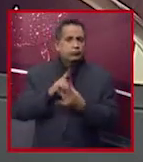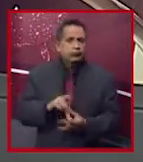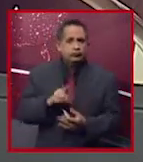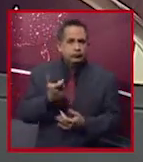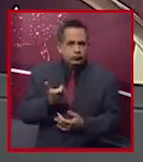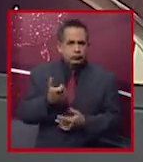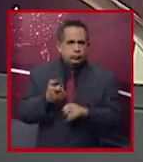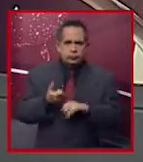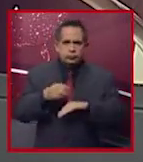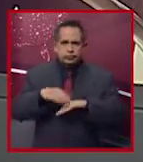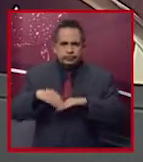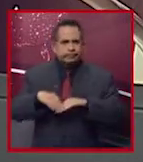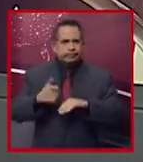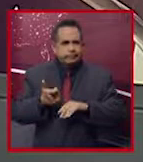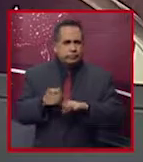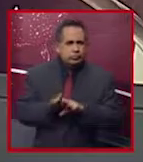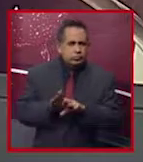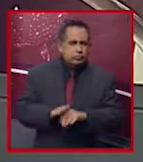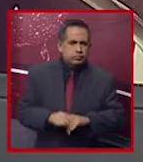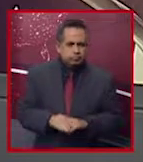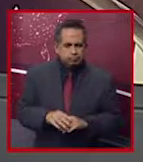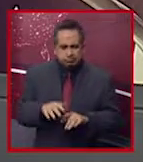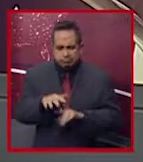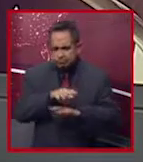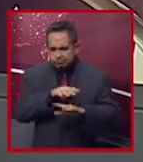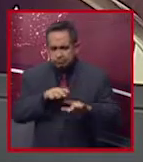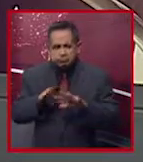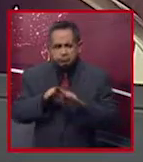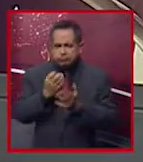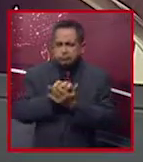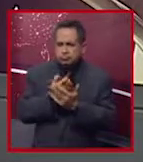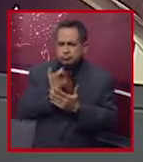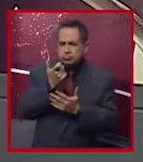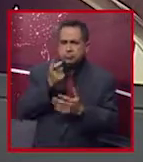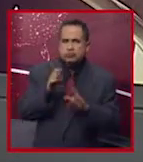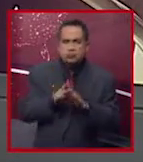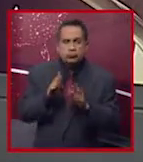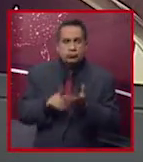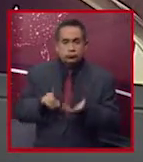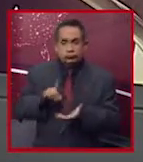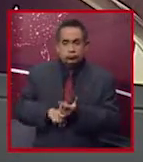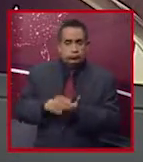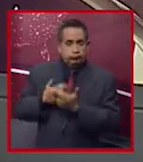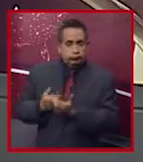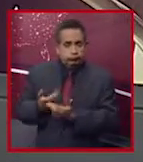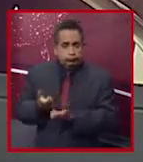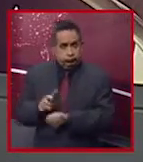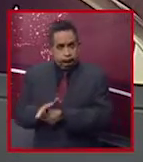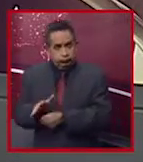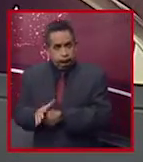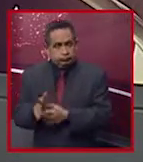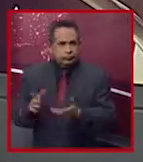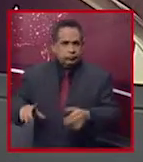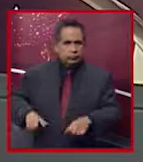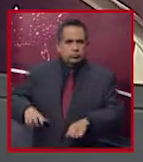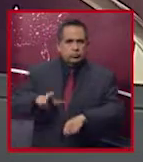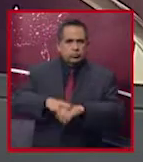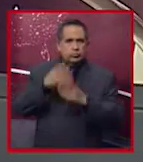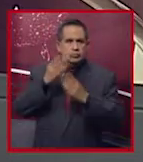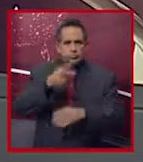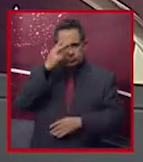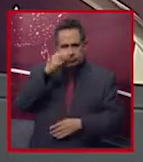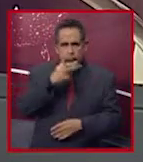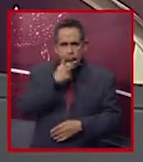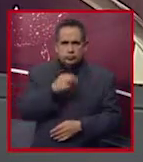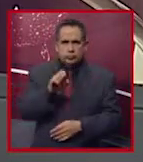en el país y hacer una revisión del entorno de la actividad económica y del estado que guarda el sistema financiero. El gobernador del Banco de